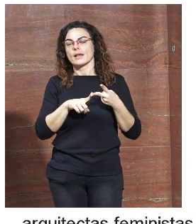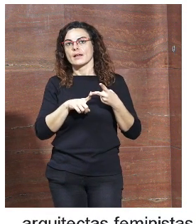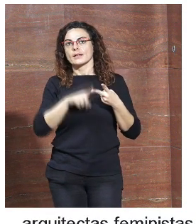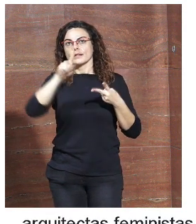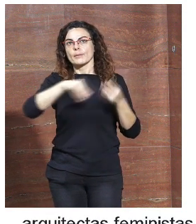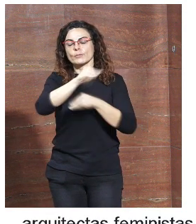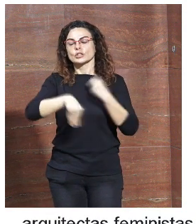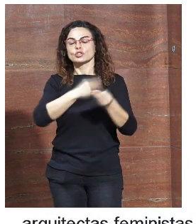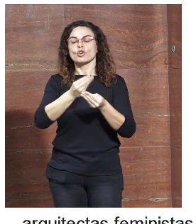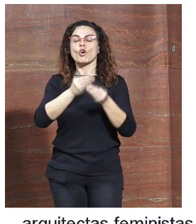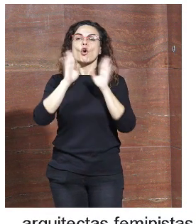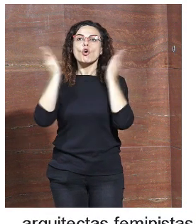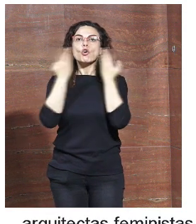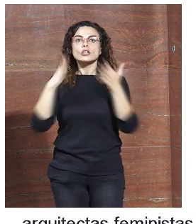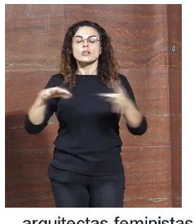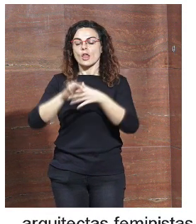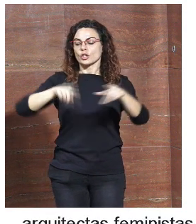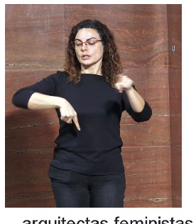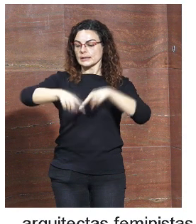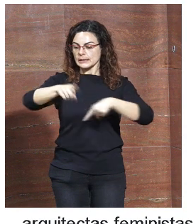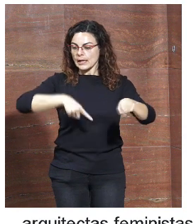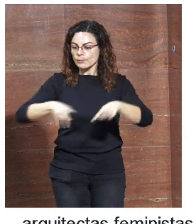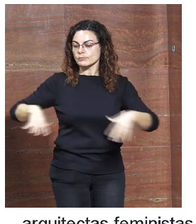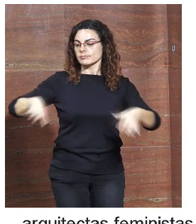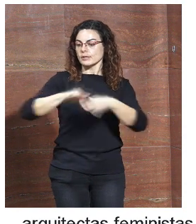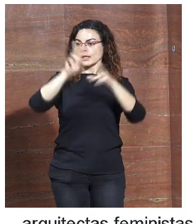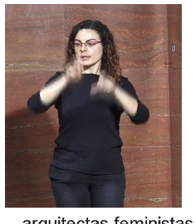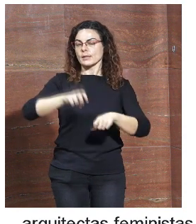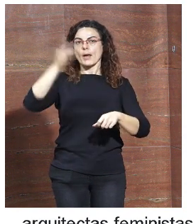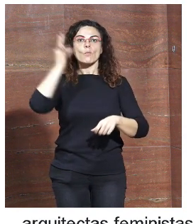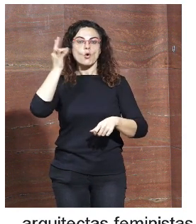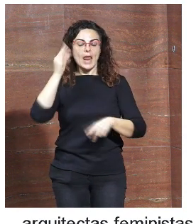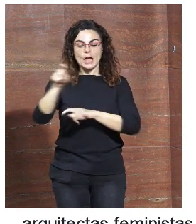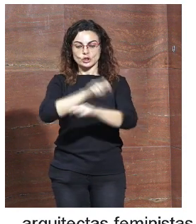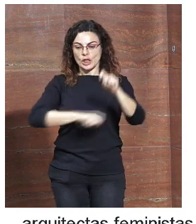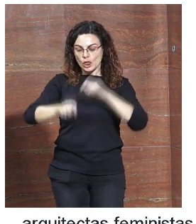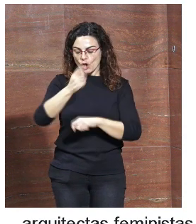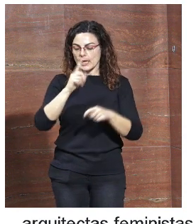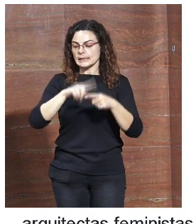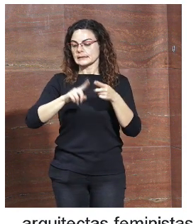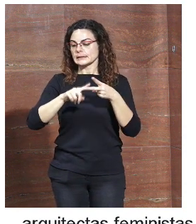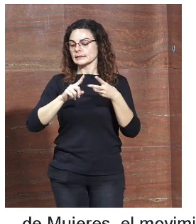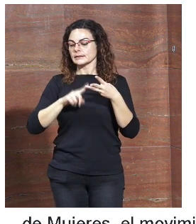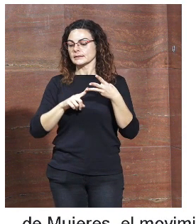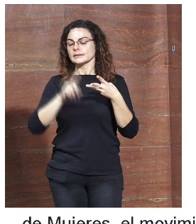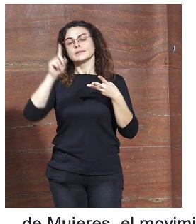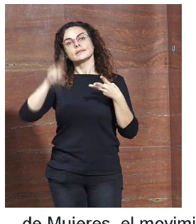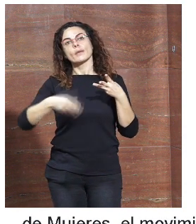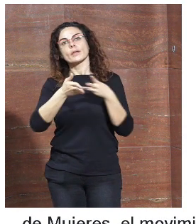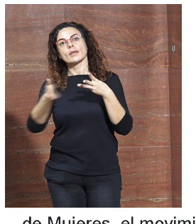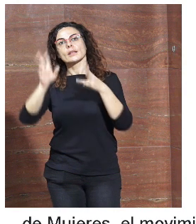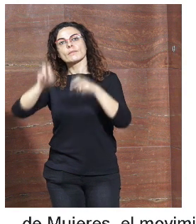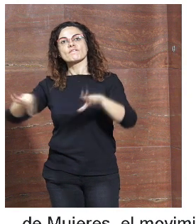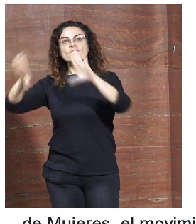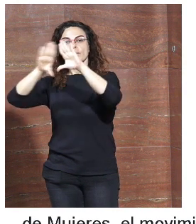los congresos que estamos haciendo de transporte público es cosa de mujeres, desde la PTP, que es otra asociación, ¿no? Y luego también la parte del